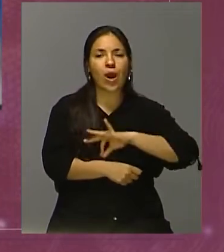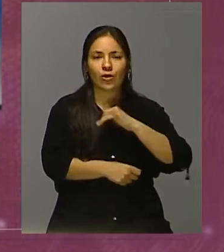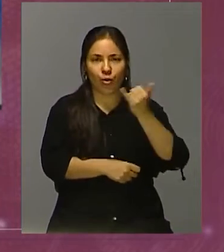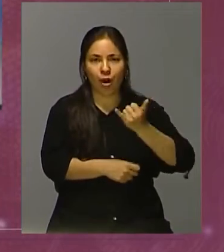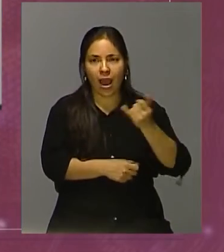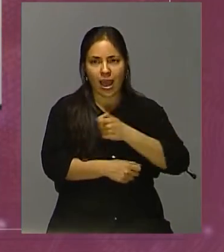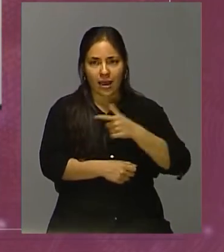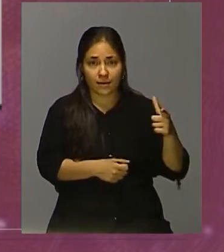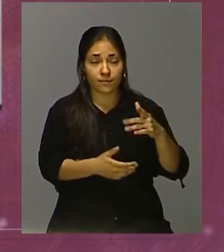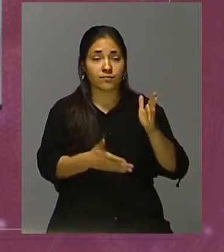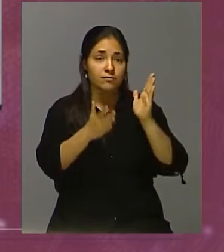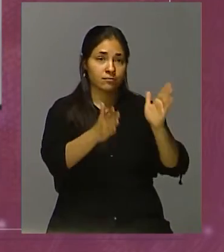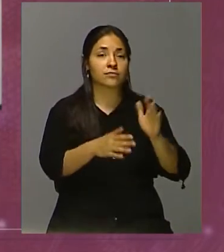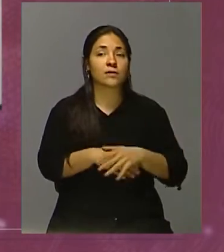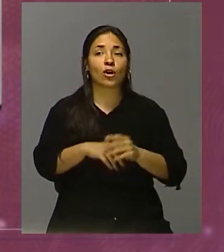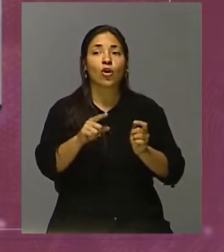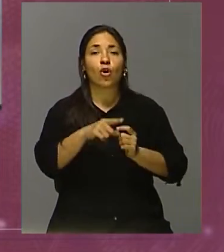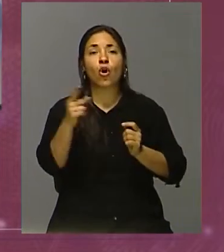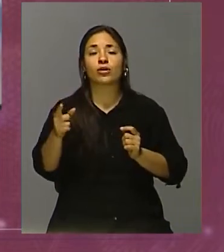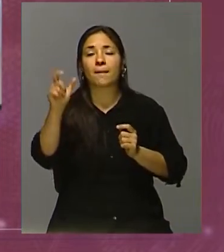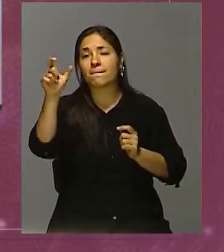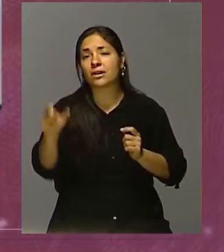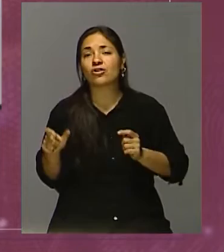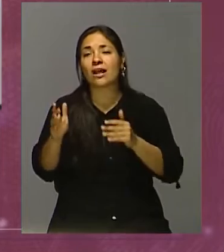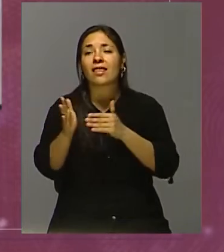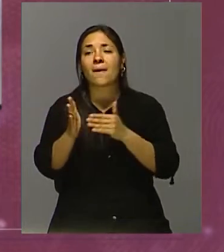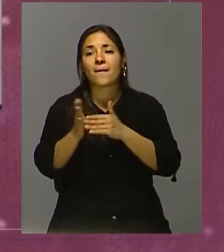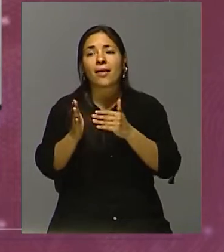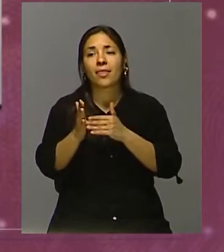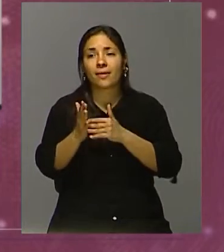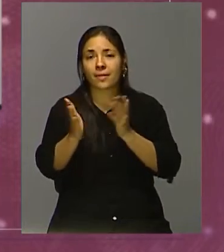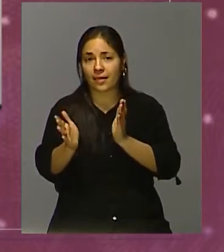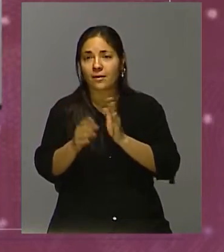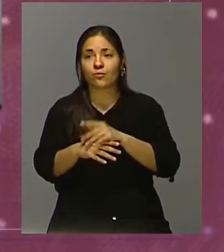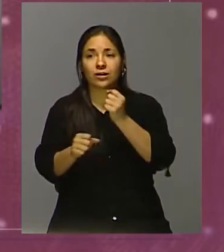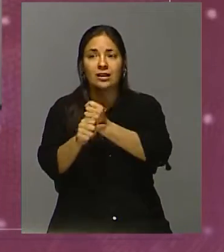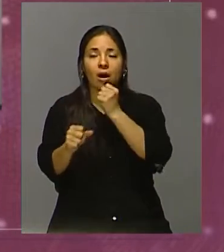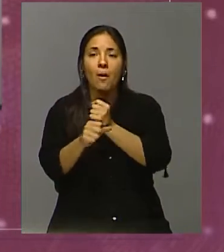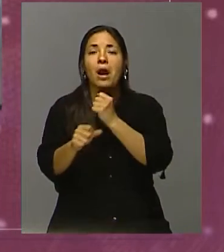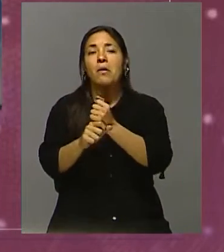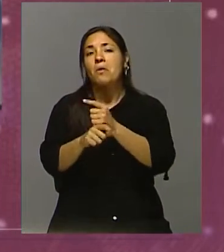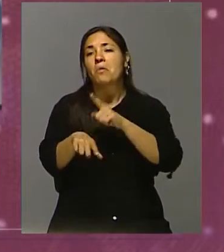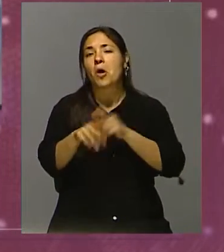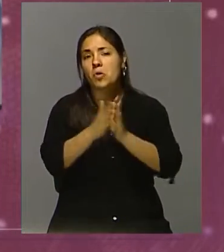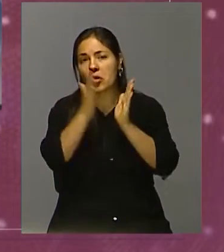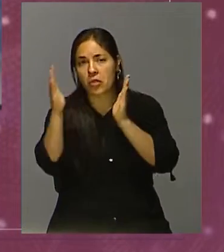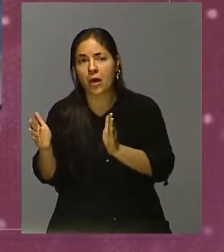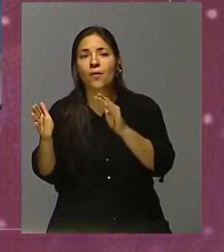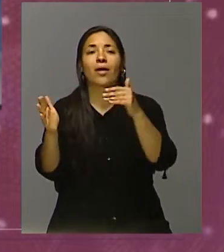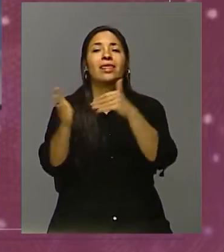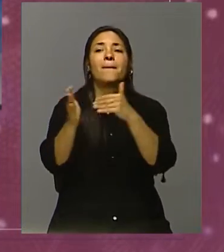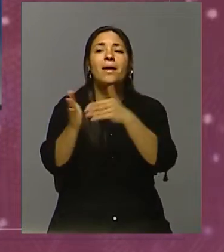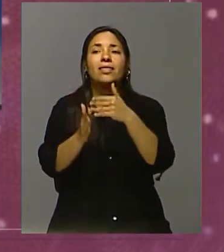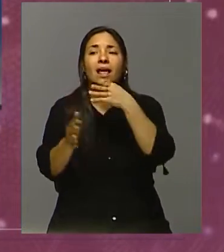y otras personas quieren imitar mi patrón de consumo y ¿qué hacen? Bueno, tienen un trabajo irregular sujeto a las ventas que